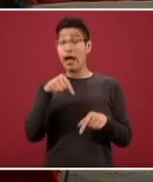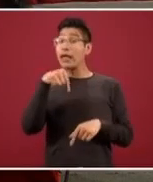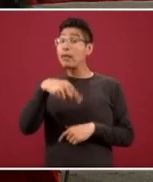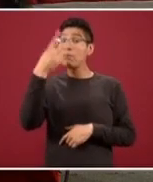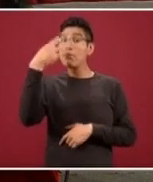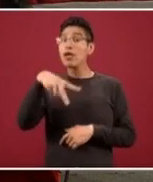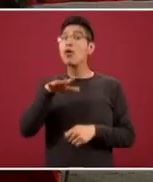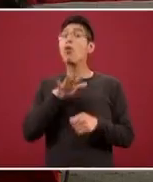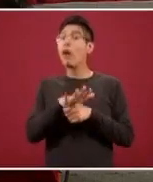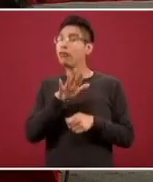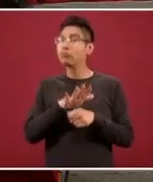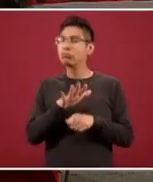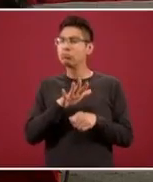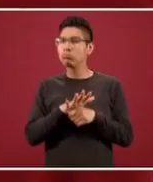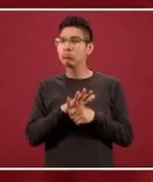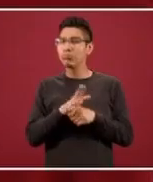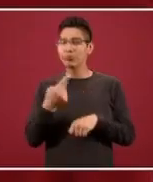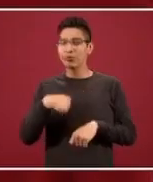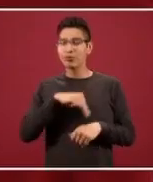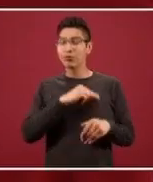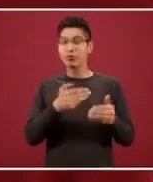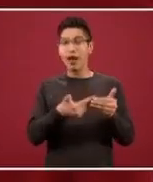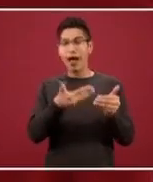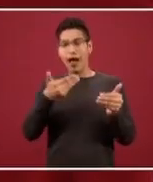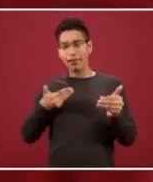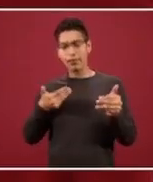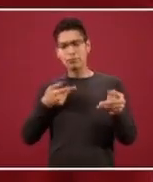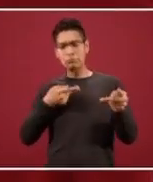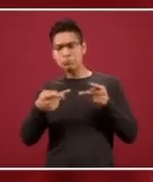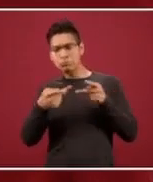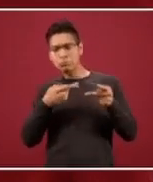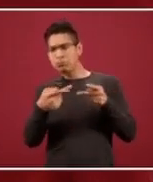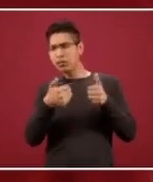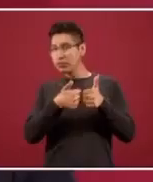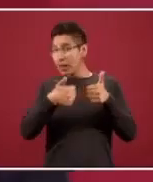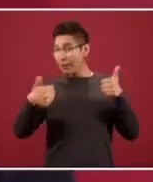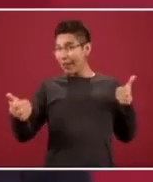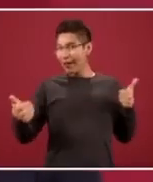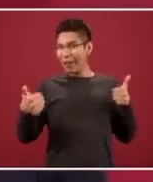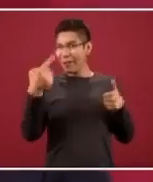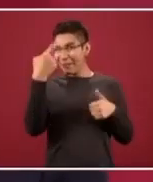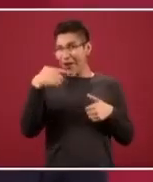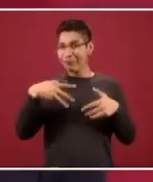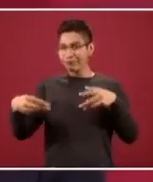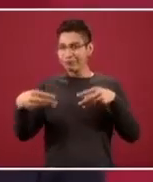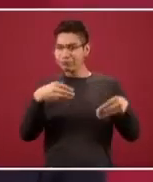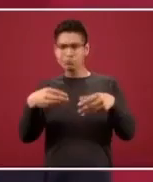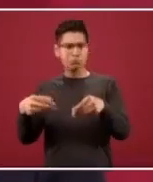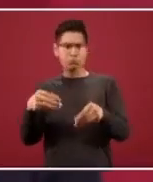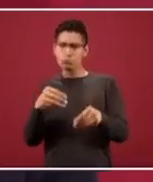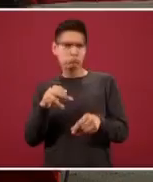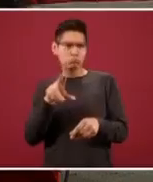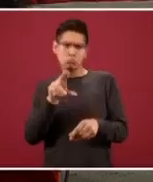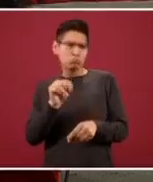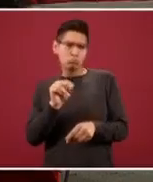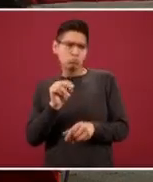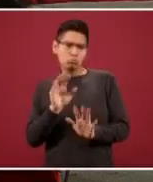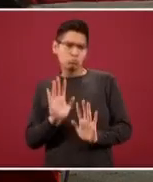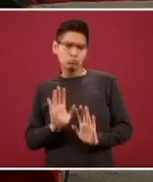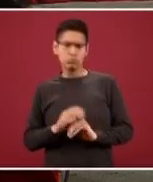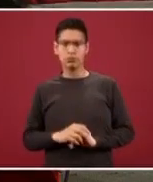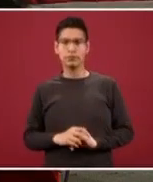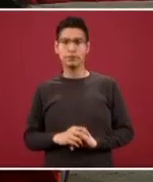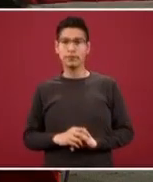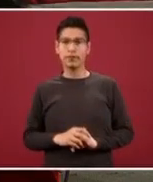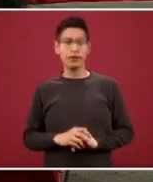México para implementar las medidas de sana distancia para mitigar la curva epidémica. Es decir, no